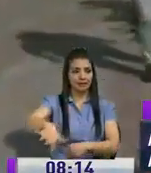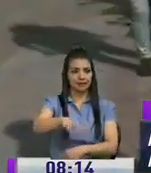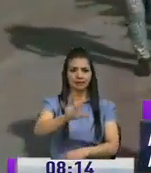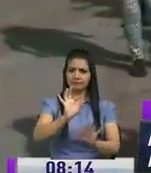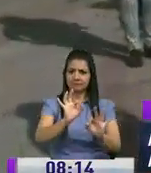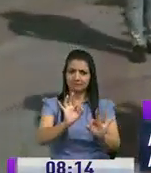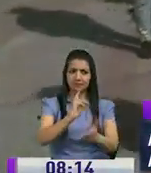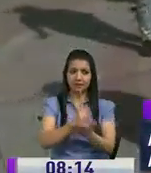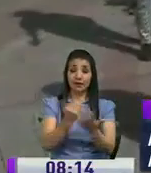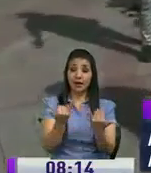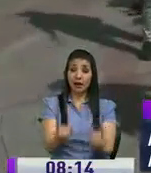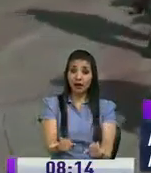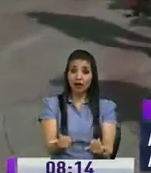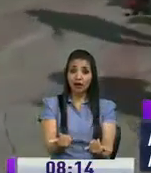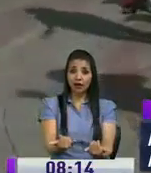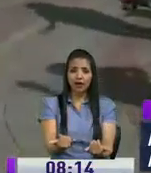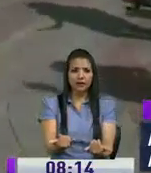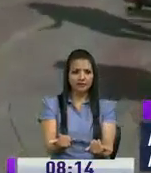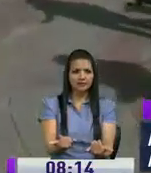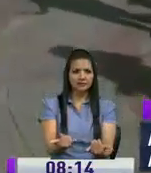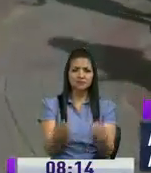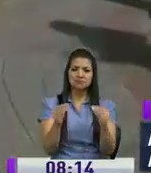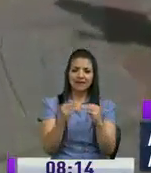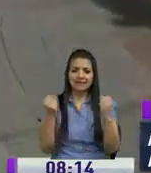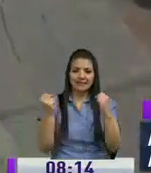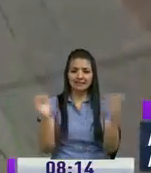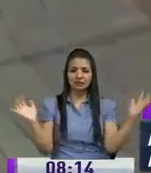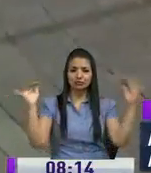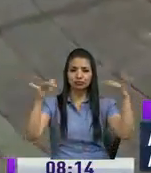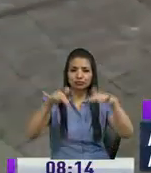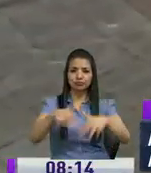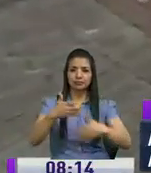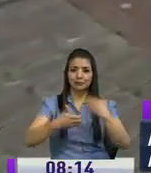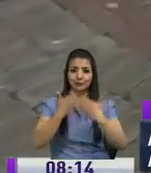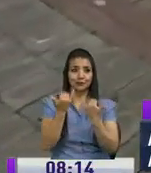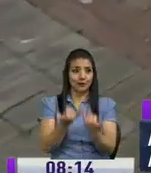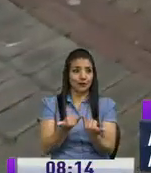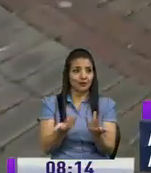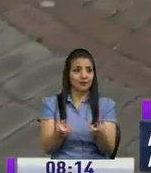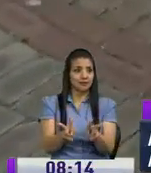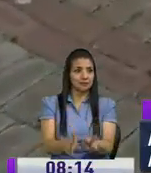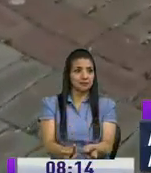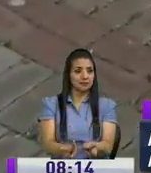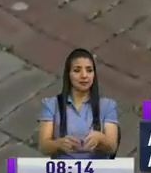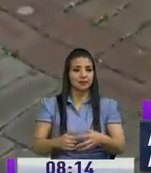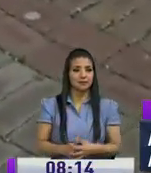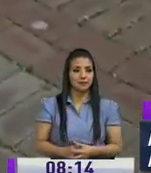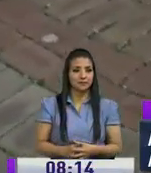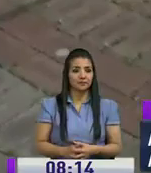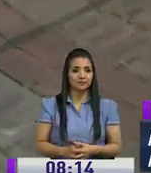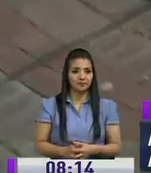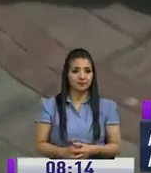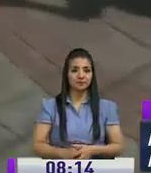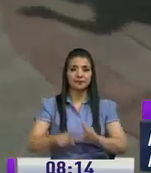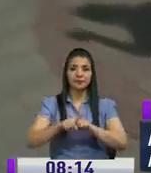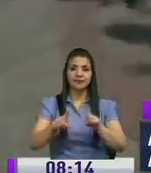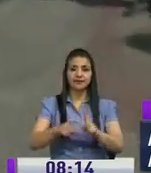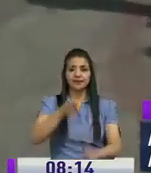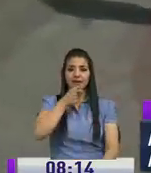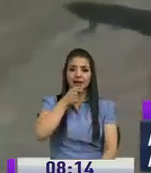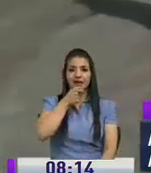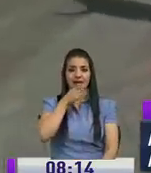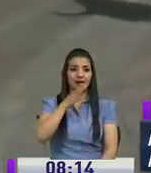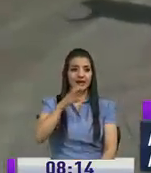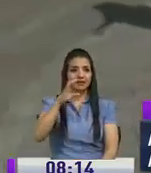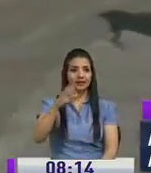muy bien. Hoy esperan, están con mucha expectativa de lo que va a ser el día de hoy. Como ya nos había nombrado Fabiola, varios artistas también va a